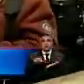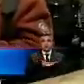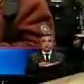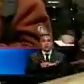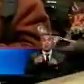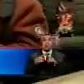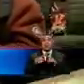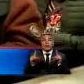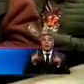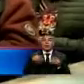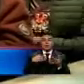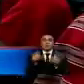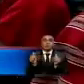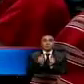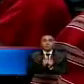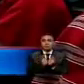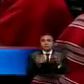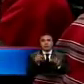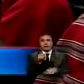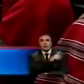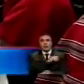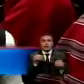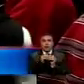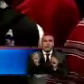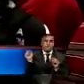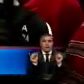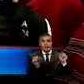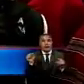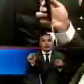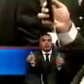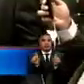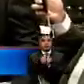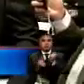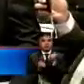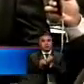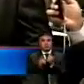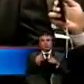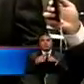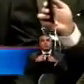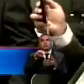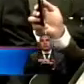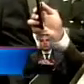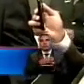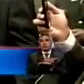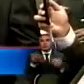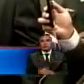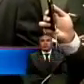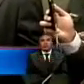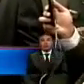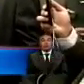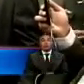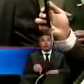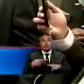sin embargo, vinieron acompañados por más delegados de todas las organizaciones indígenas de diferentes provincias y de sus bases. Una